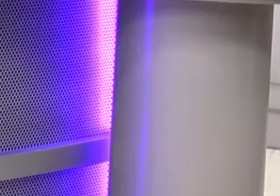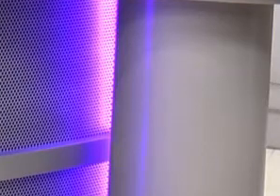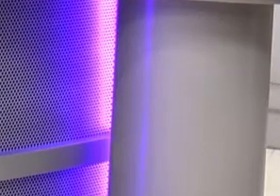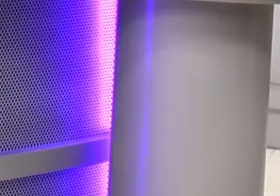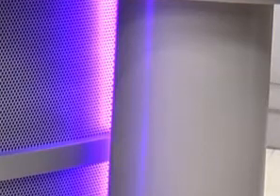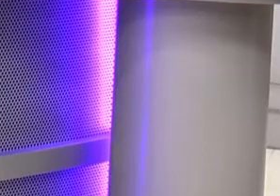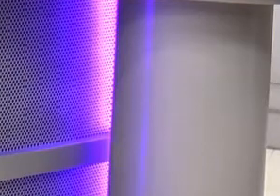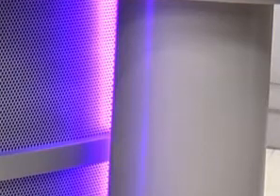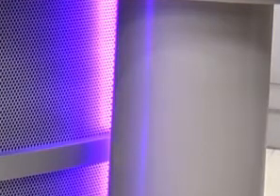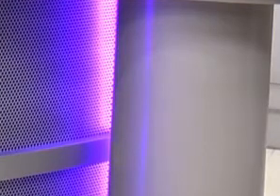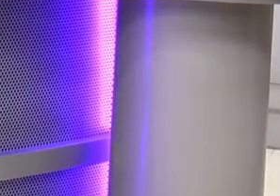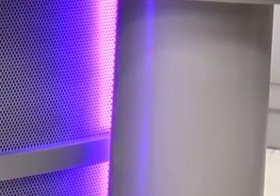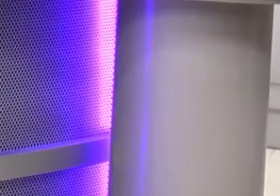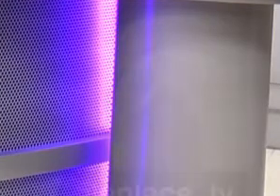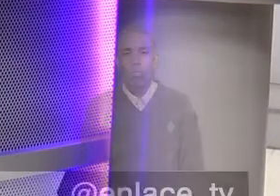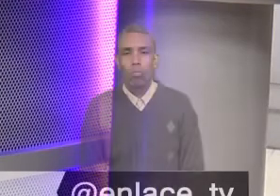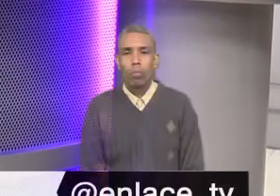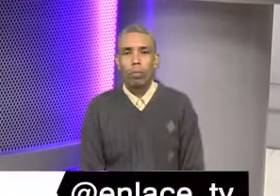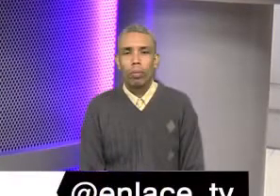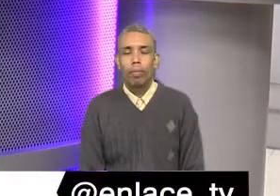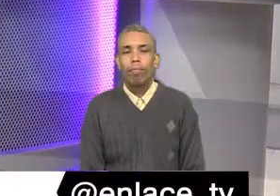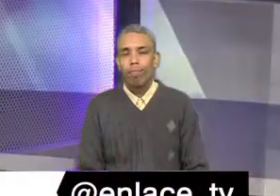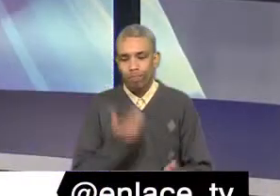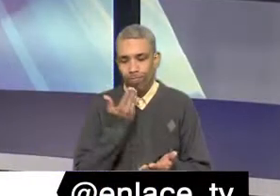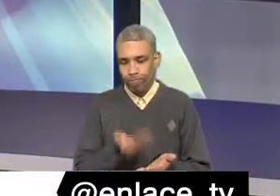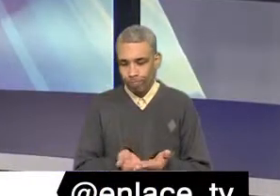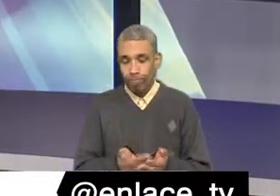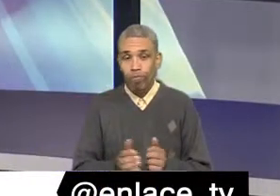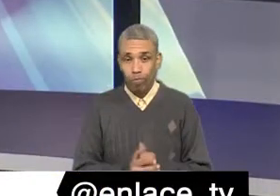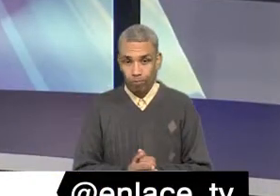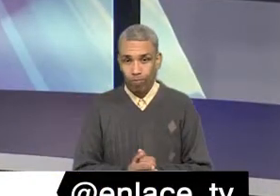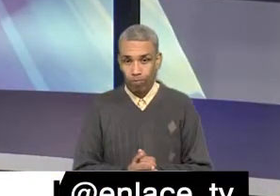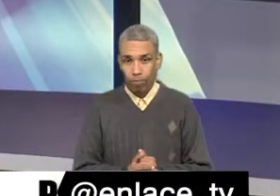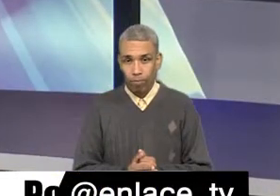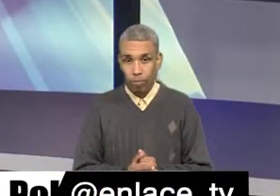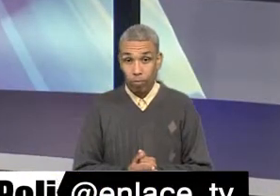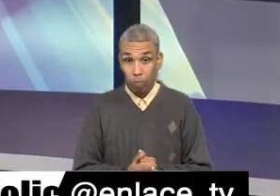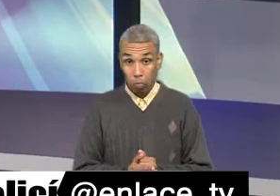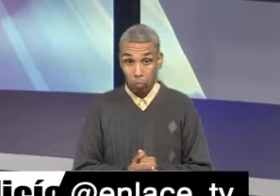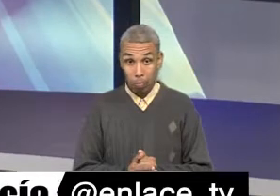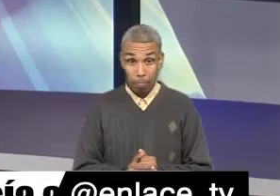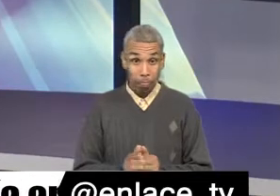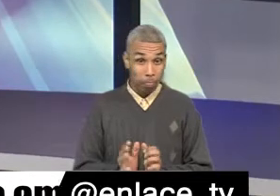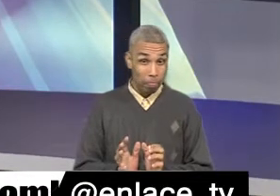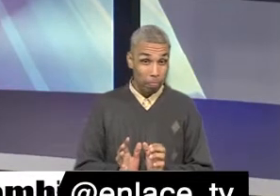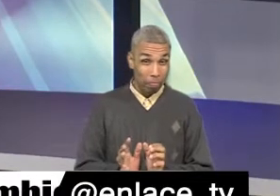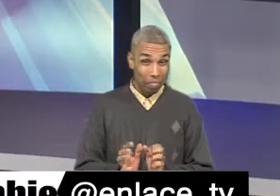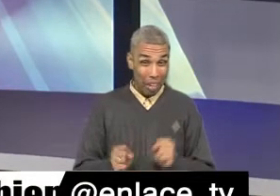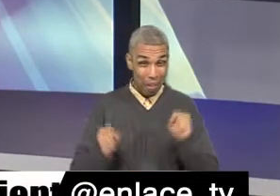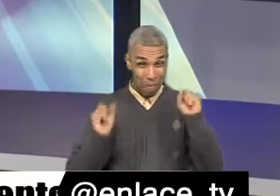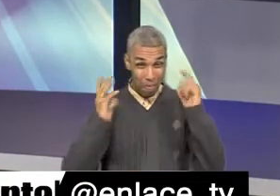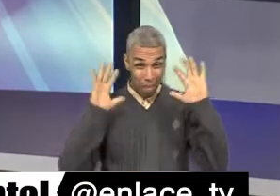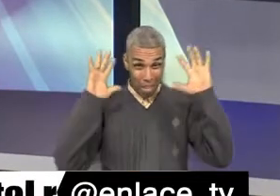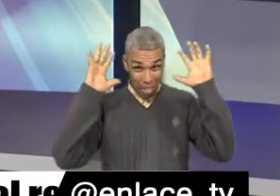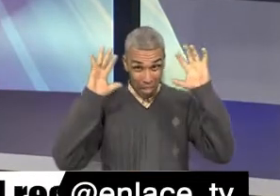Gracias por continuar con nosotros en Enlace Noticias. Aún no se tiene certeza si se realizará el tradicional Festival Vallenato en el municipio.